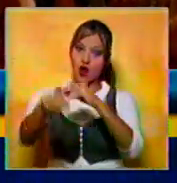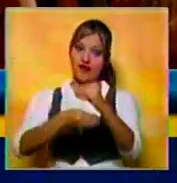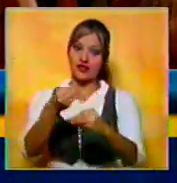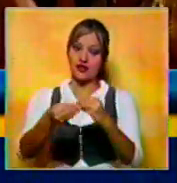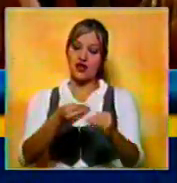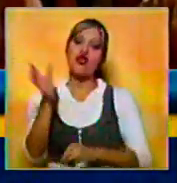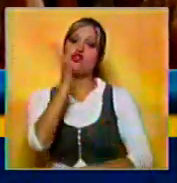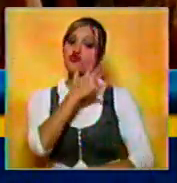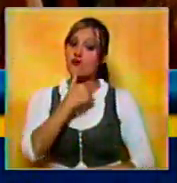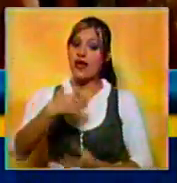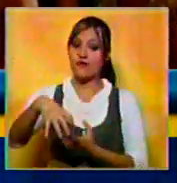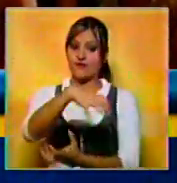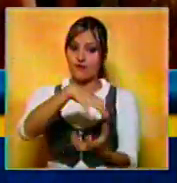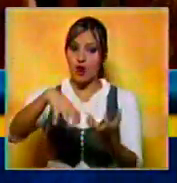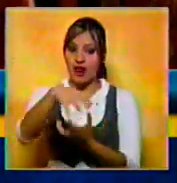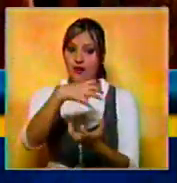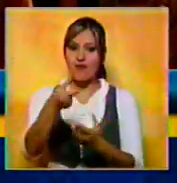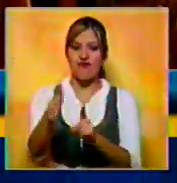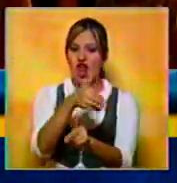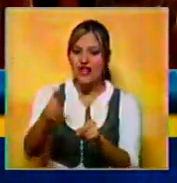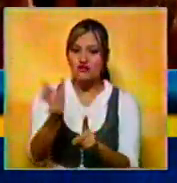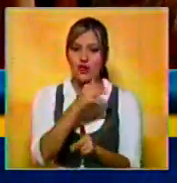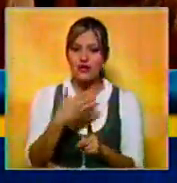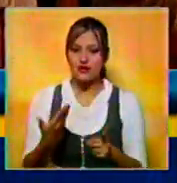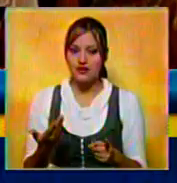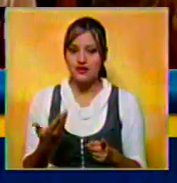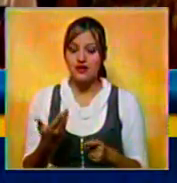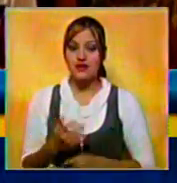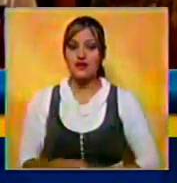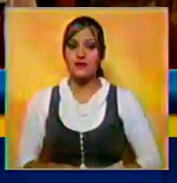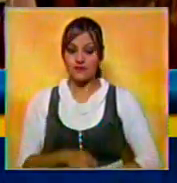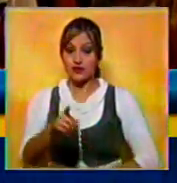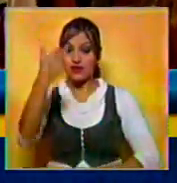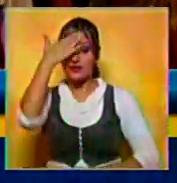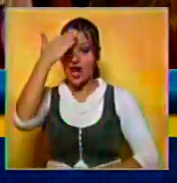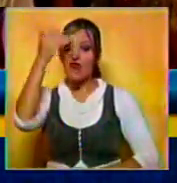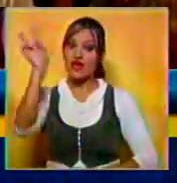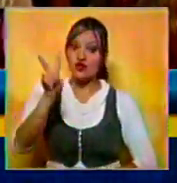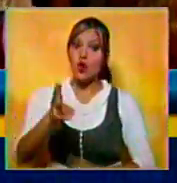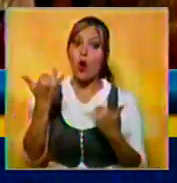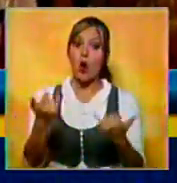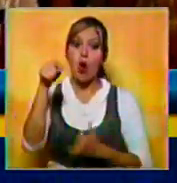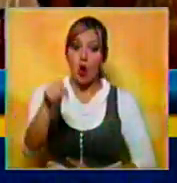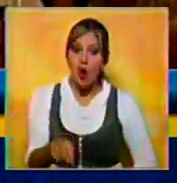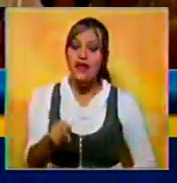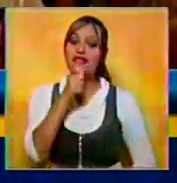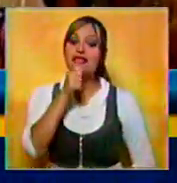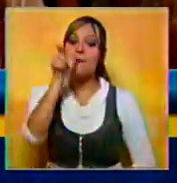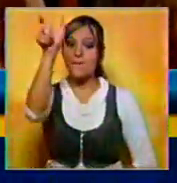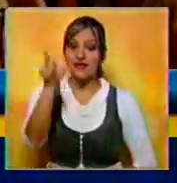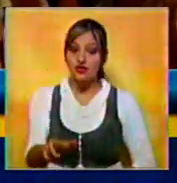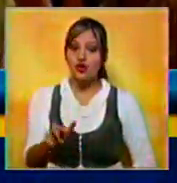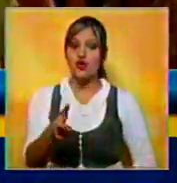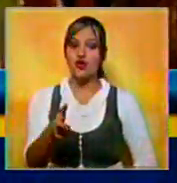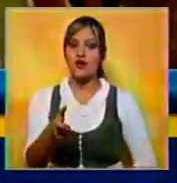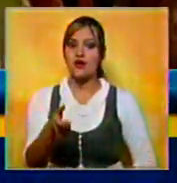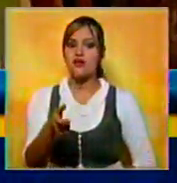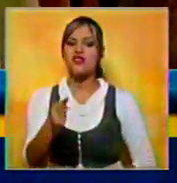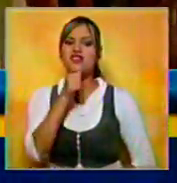donde no haya violencia porque ustedes saben en la Venezuela de hoy Quiénes son los que